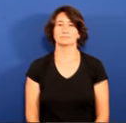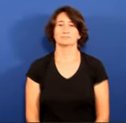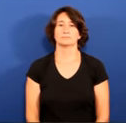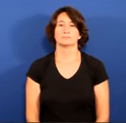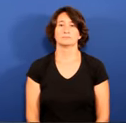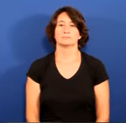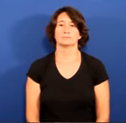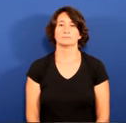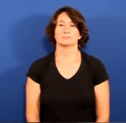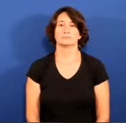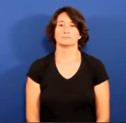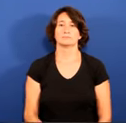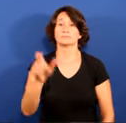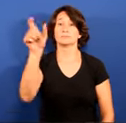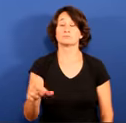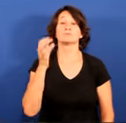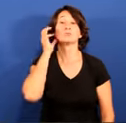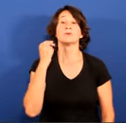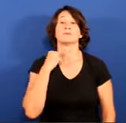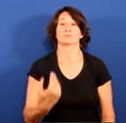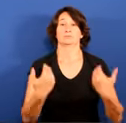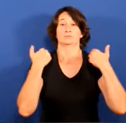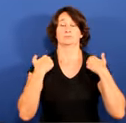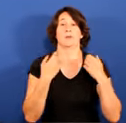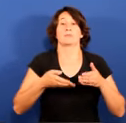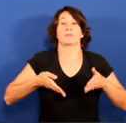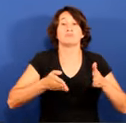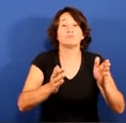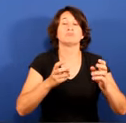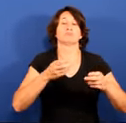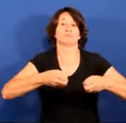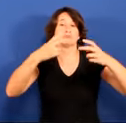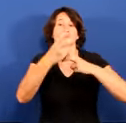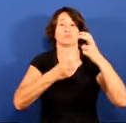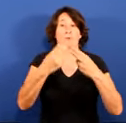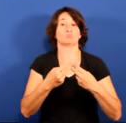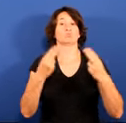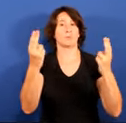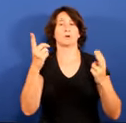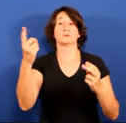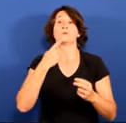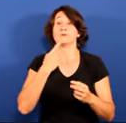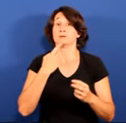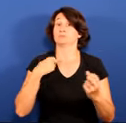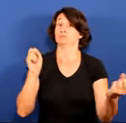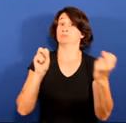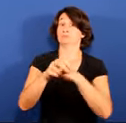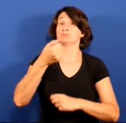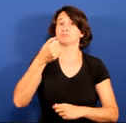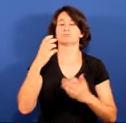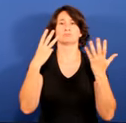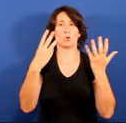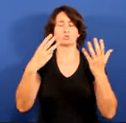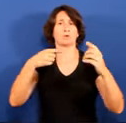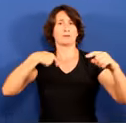del tráfico de cercanía dentro del área metropolitana. Itziar Garamendi ha destacado que la puesta en servicio de la variante sur ha